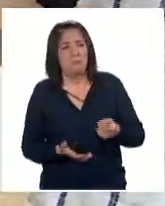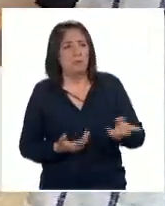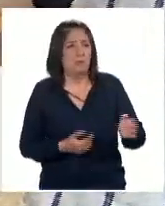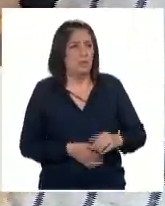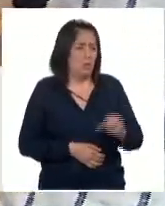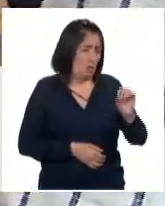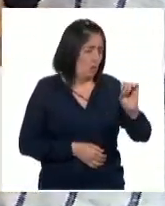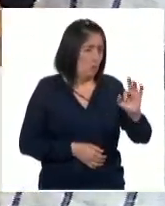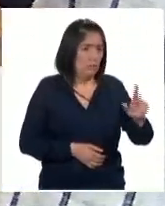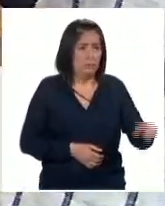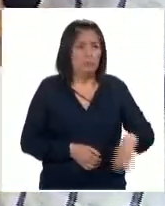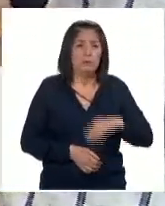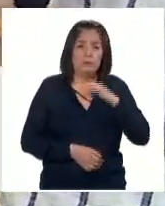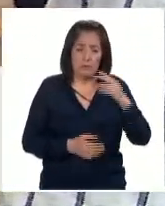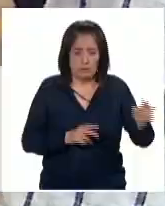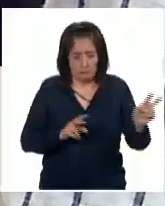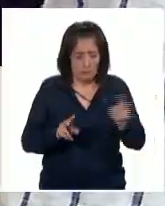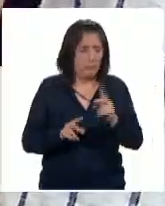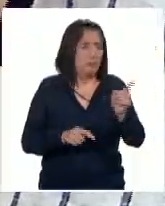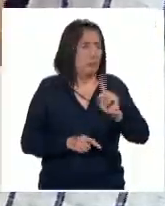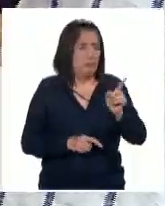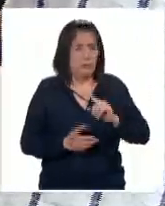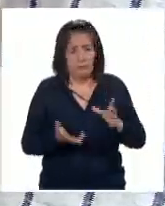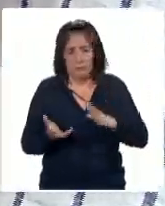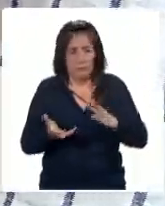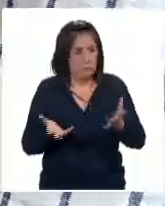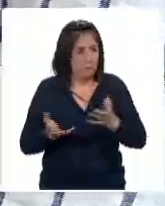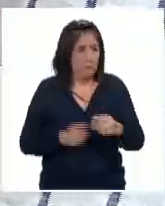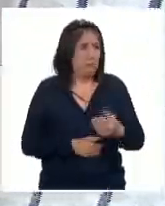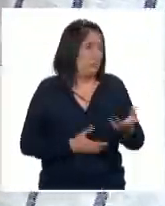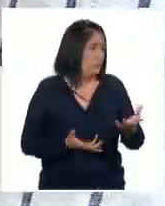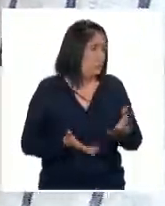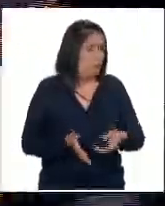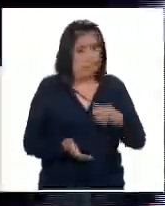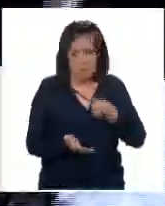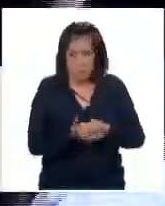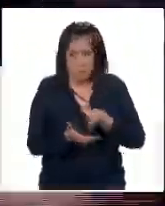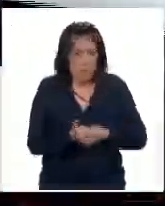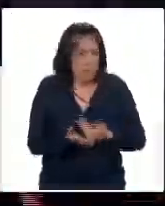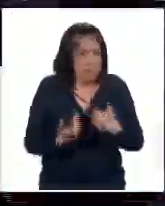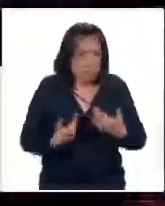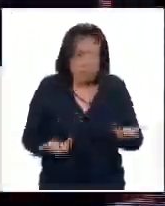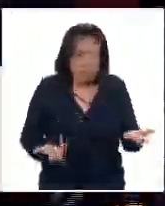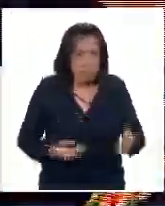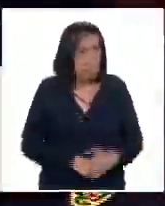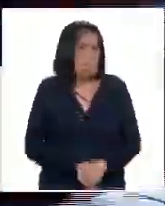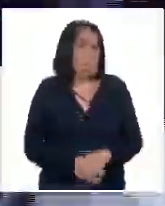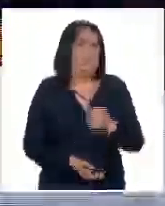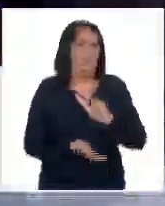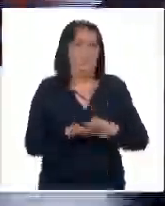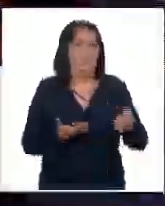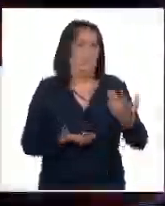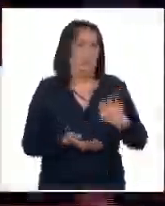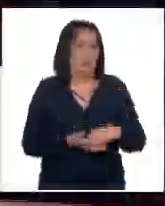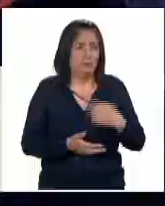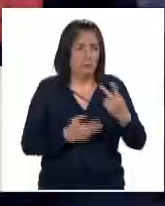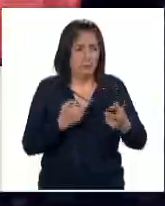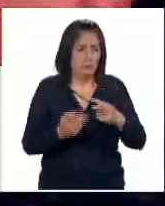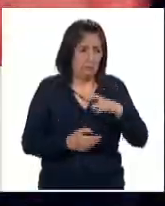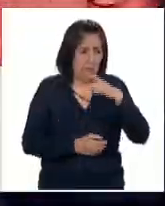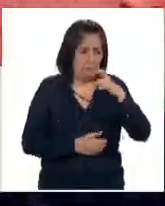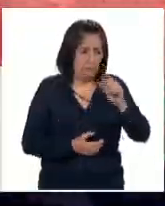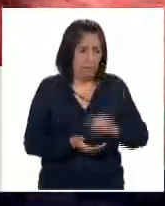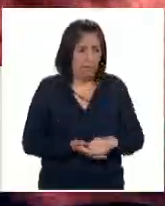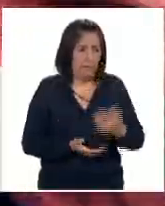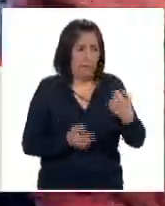Alvites me dijo que estaba harto de verme, que a mí no me iba a atender. Si no me quiere ver, por favor, que me cancele. La semana pasada, en plena visita del Papa Francisco,